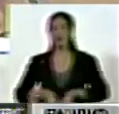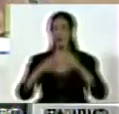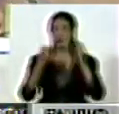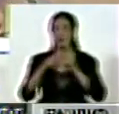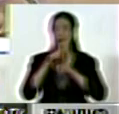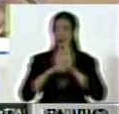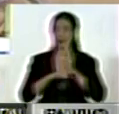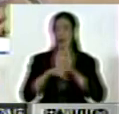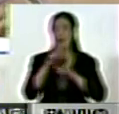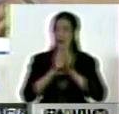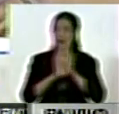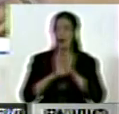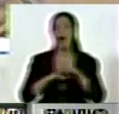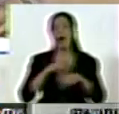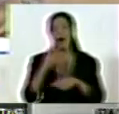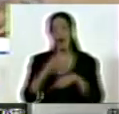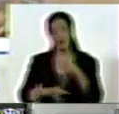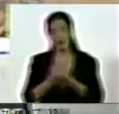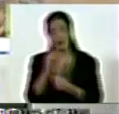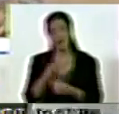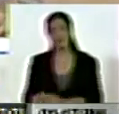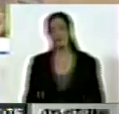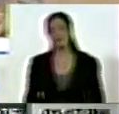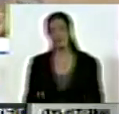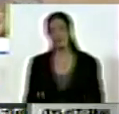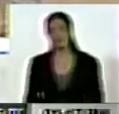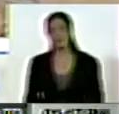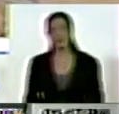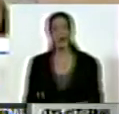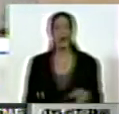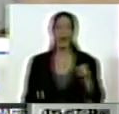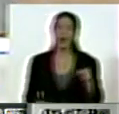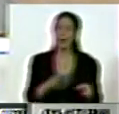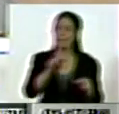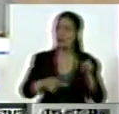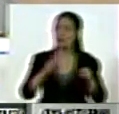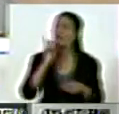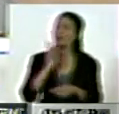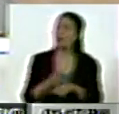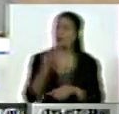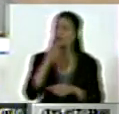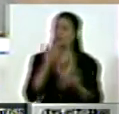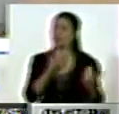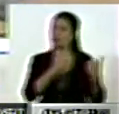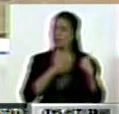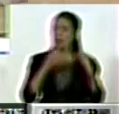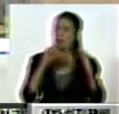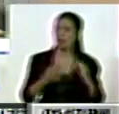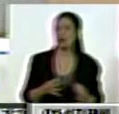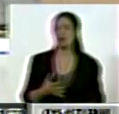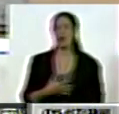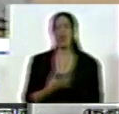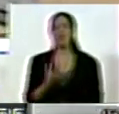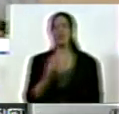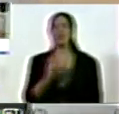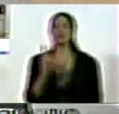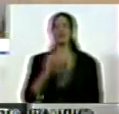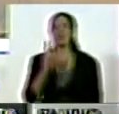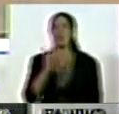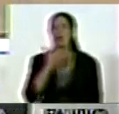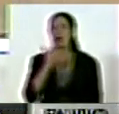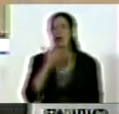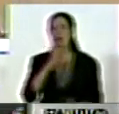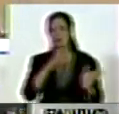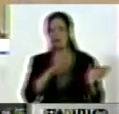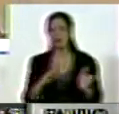y legal, hay consecuencias. Las personas deben ser responsables, no solamente en un sentido abstracto, sino